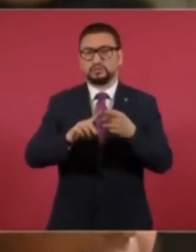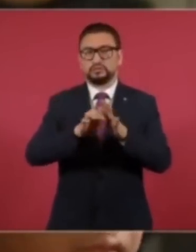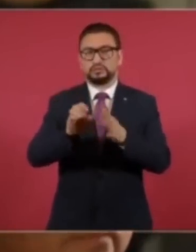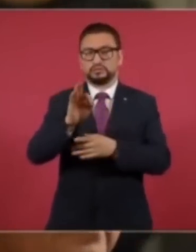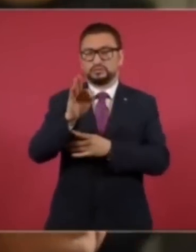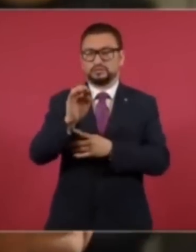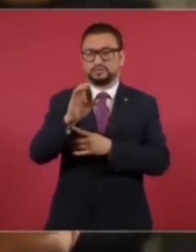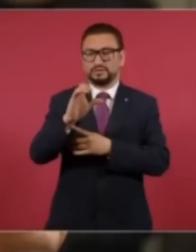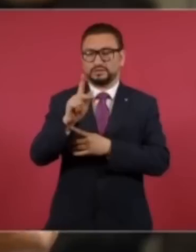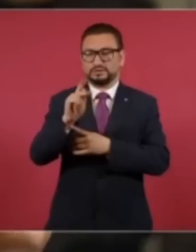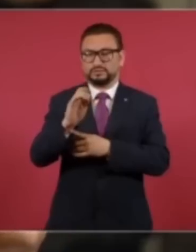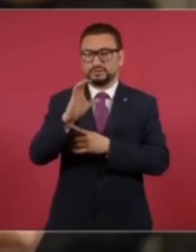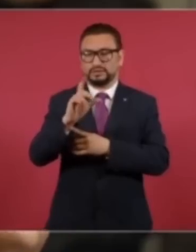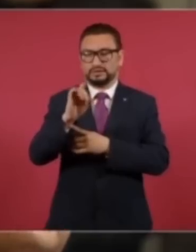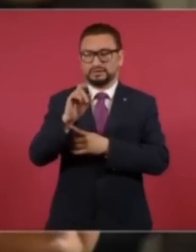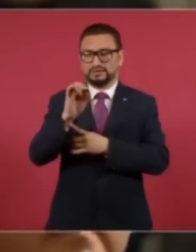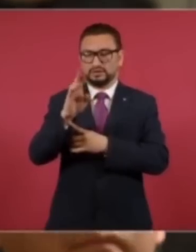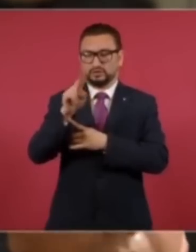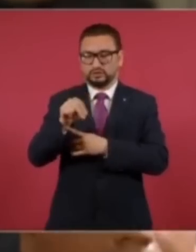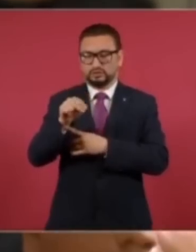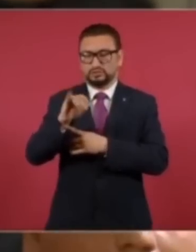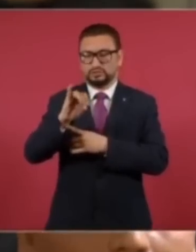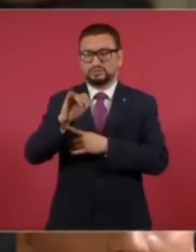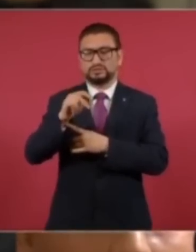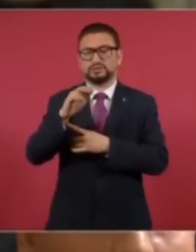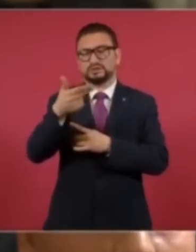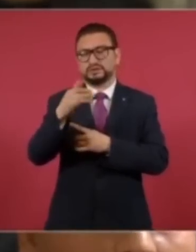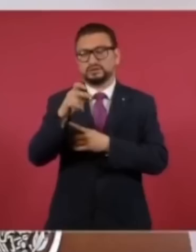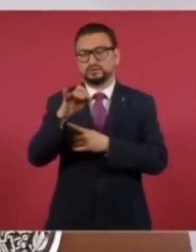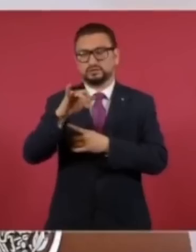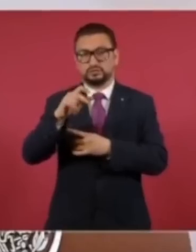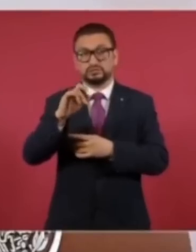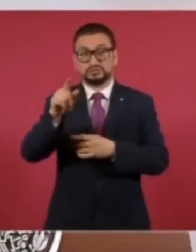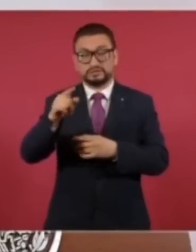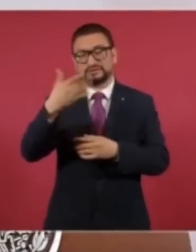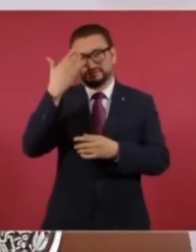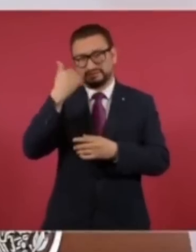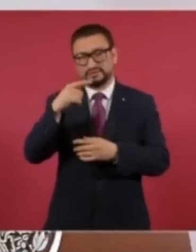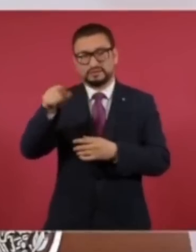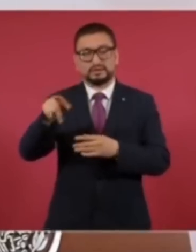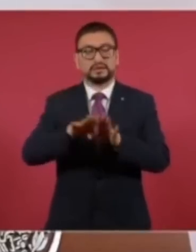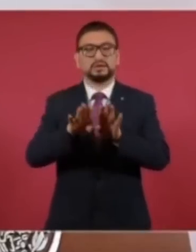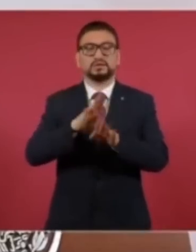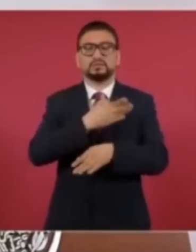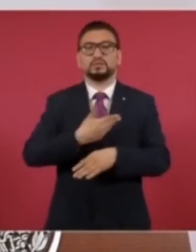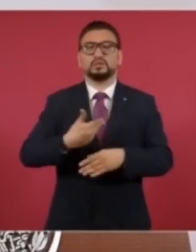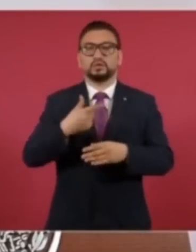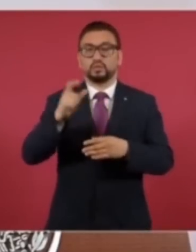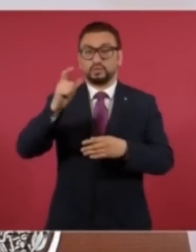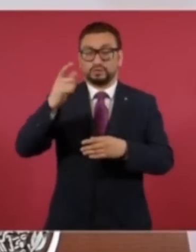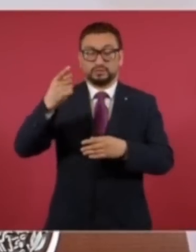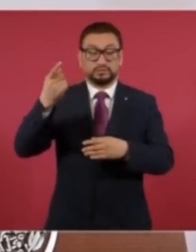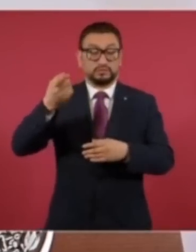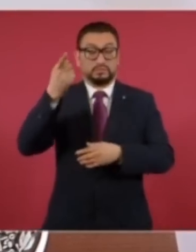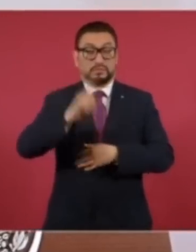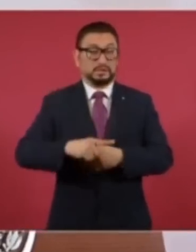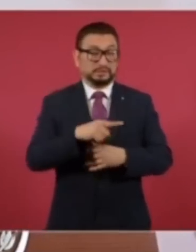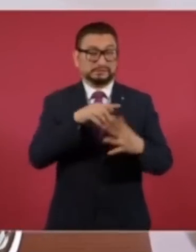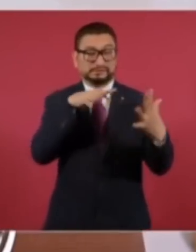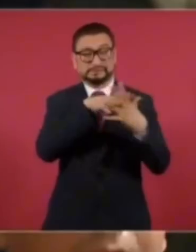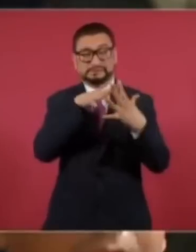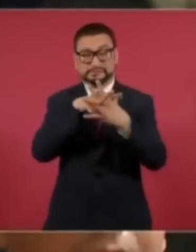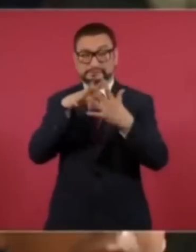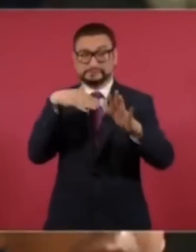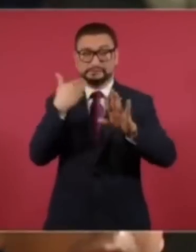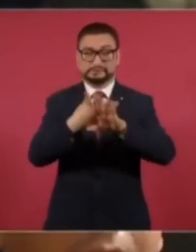Felipe Calderón Hinojosa, quien durante su mandato desató esa supuesta guerra contra el narcotráfico, que en realidad fue una